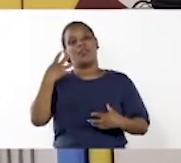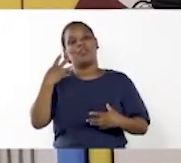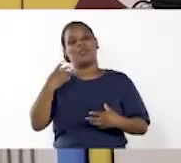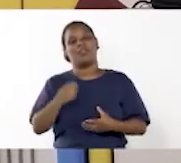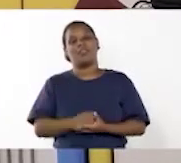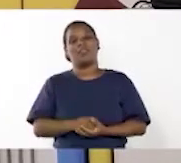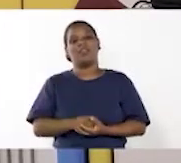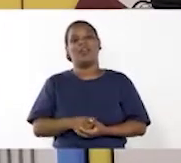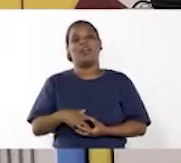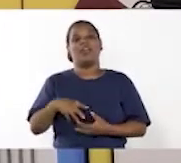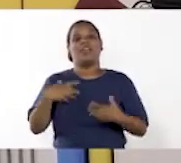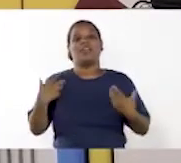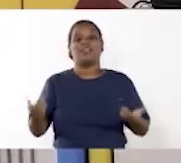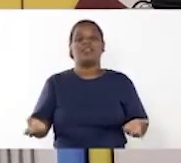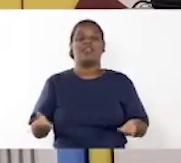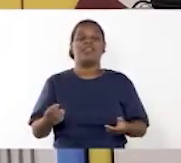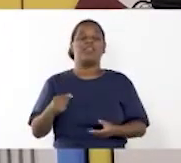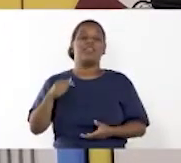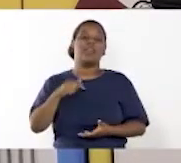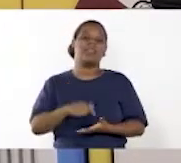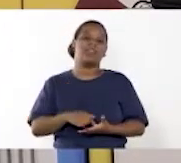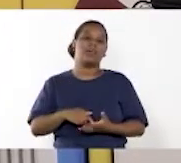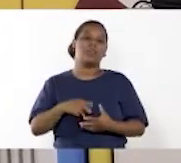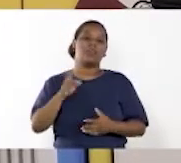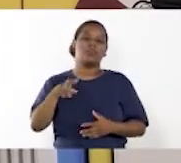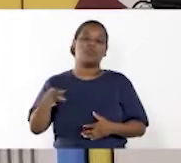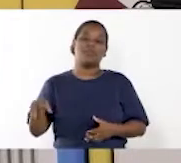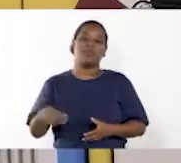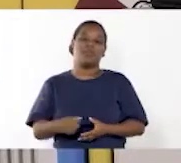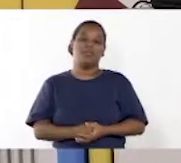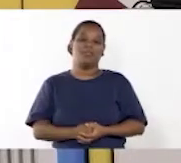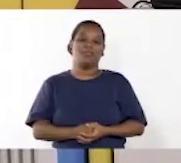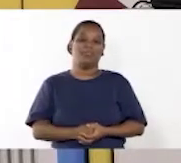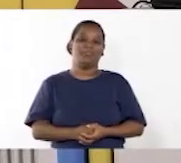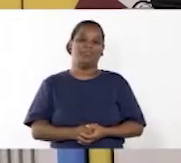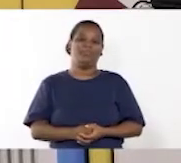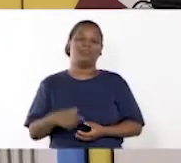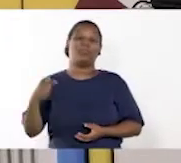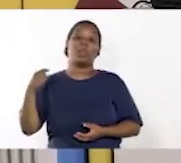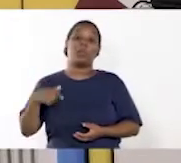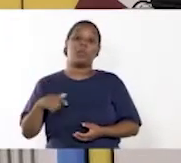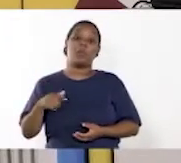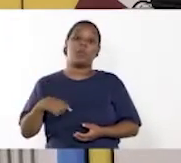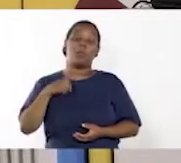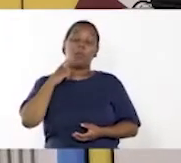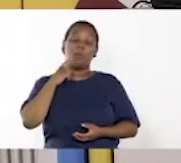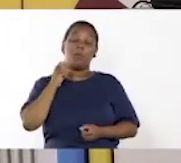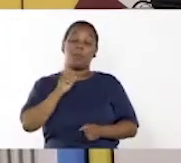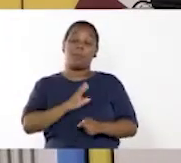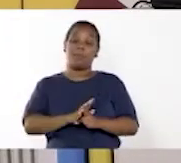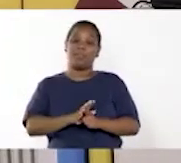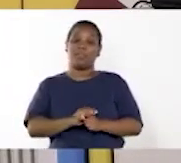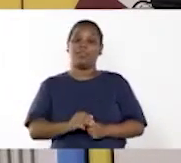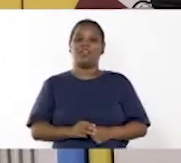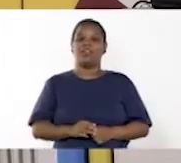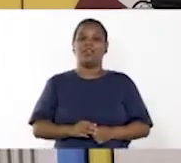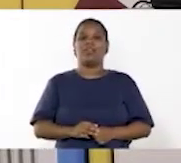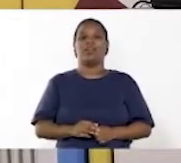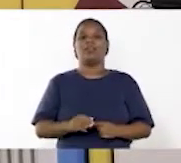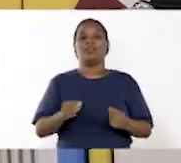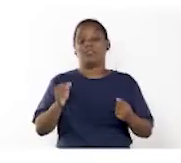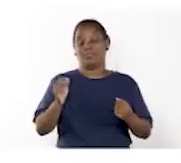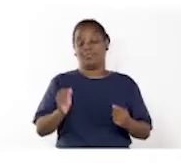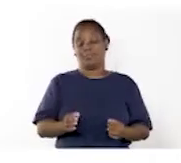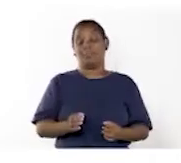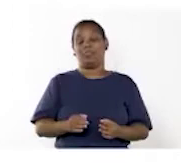fundamental que estamos persiguiendo. Hoy vamos a iniciar